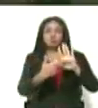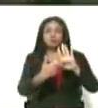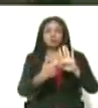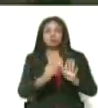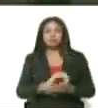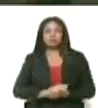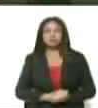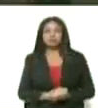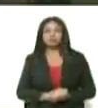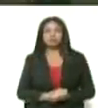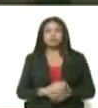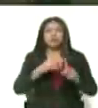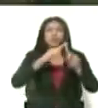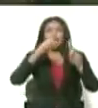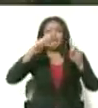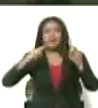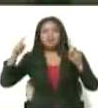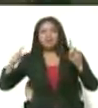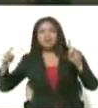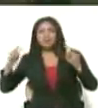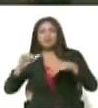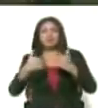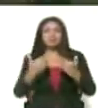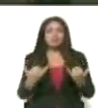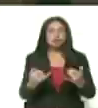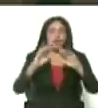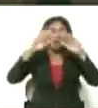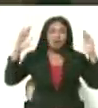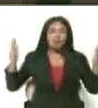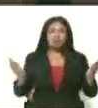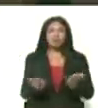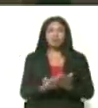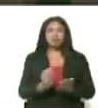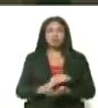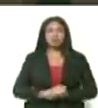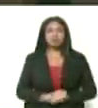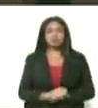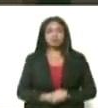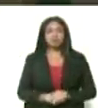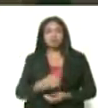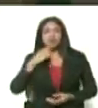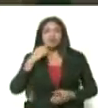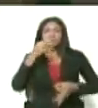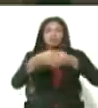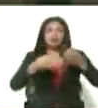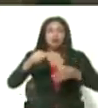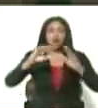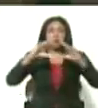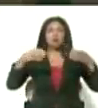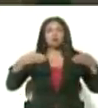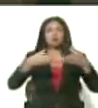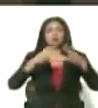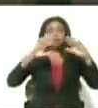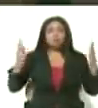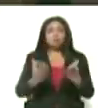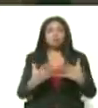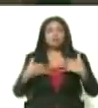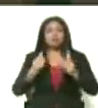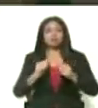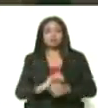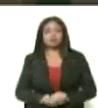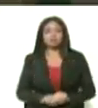las estadísticas a este momento en el mundo. Decía hoy la Organización Mundial de la Salud que